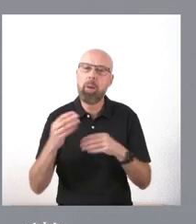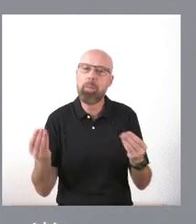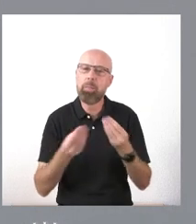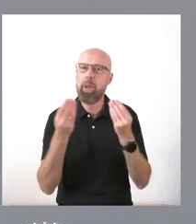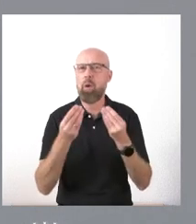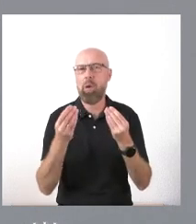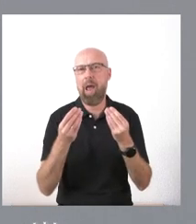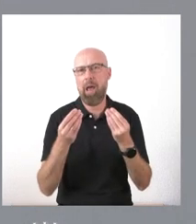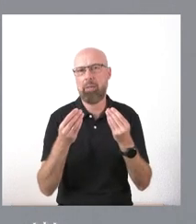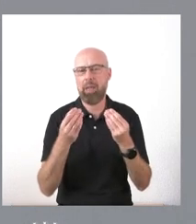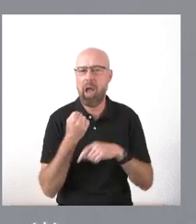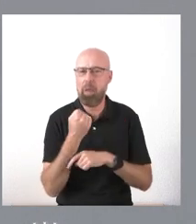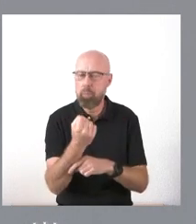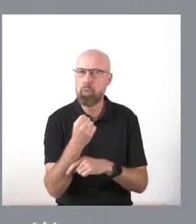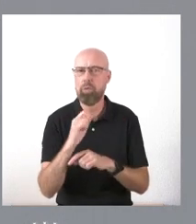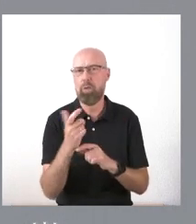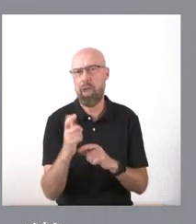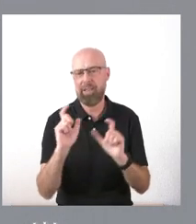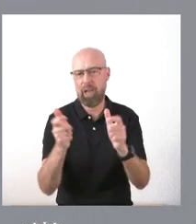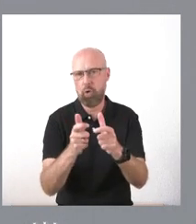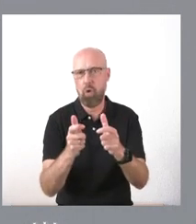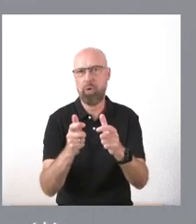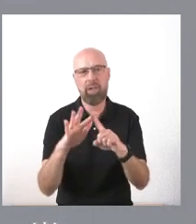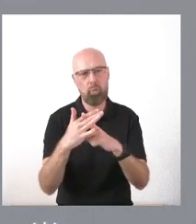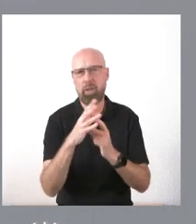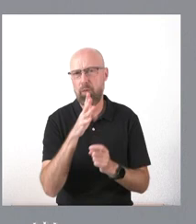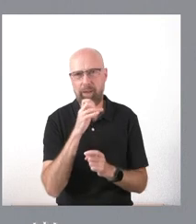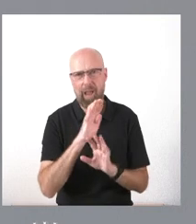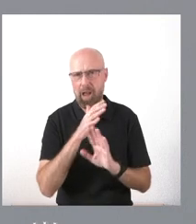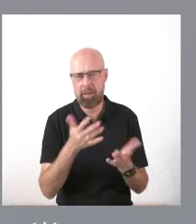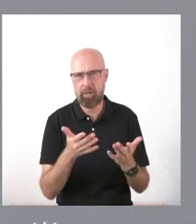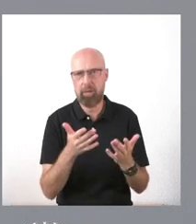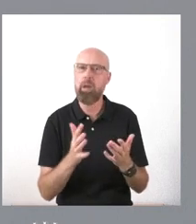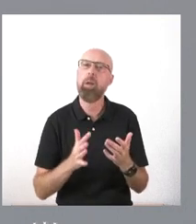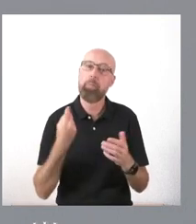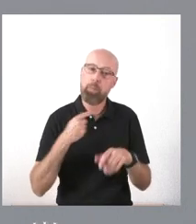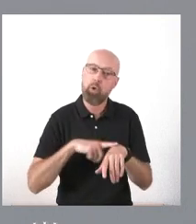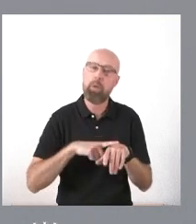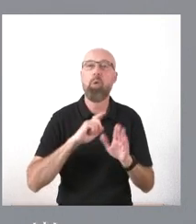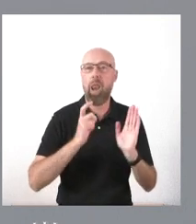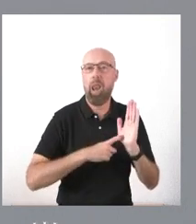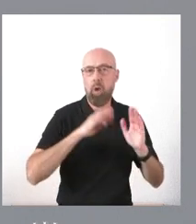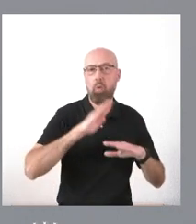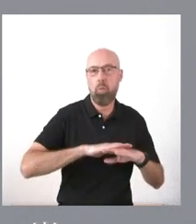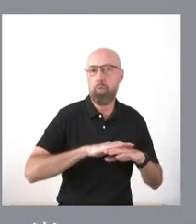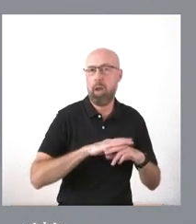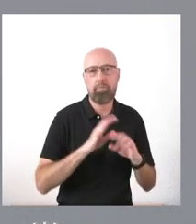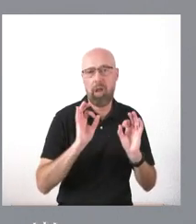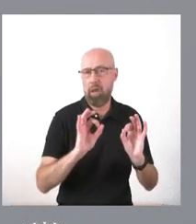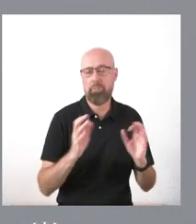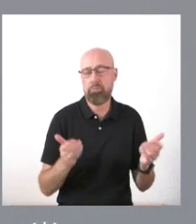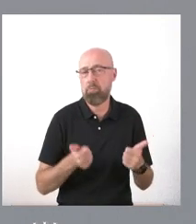pero a la vez como le digo pues cumpla la ley Esta es la guía en la que están trabajando los sanitarios ahora